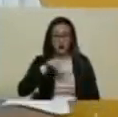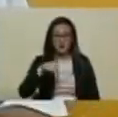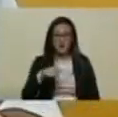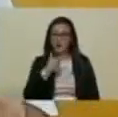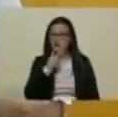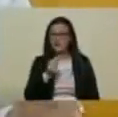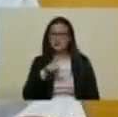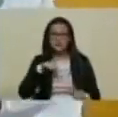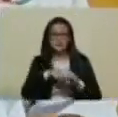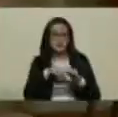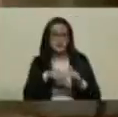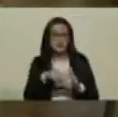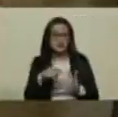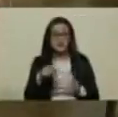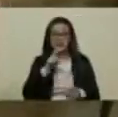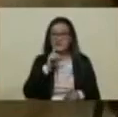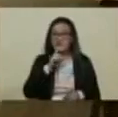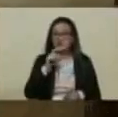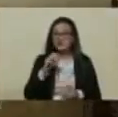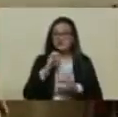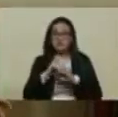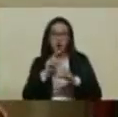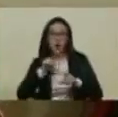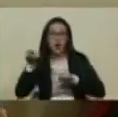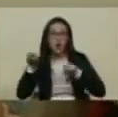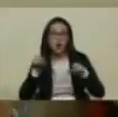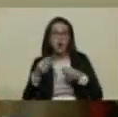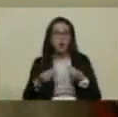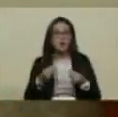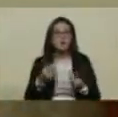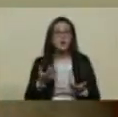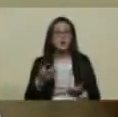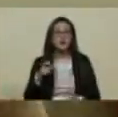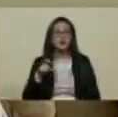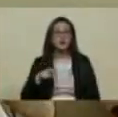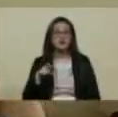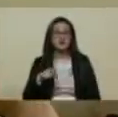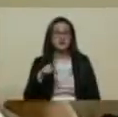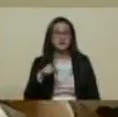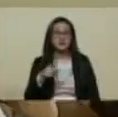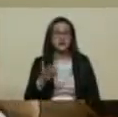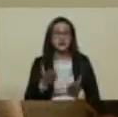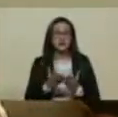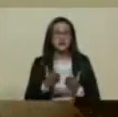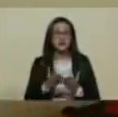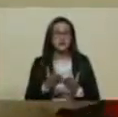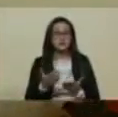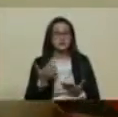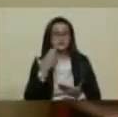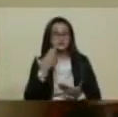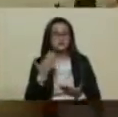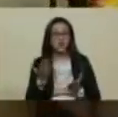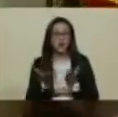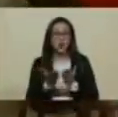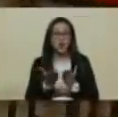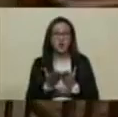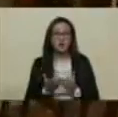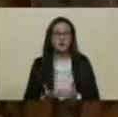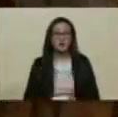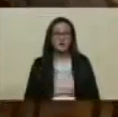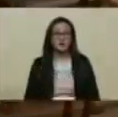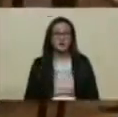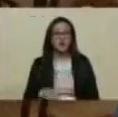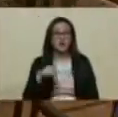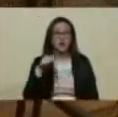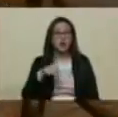son fácil para su desplazamiento, pues requerían exactamente de lo que era una instalación de este tipo, y que